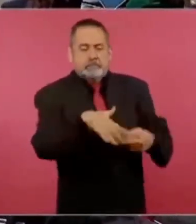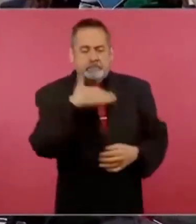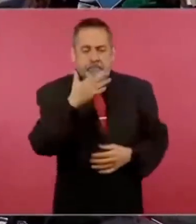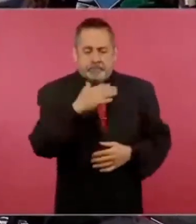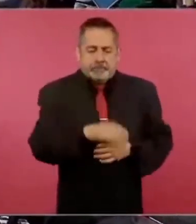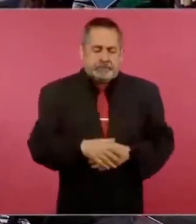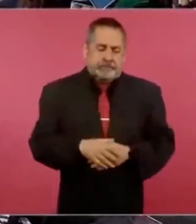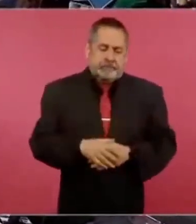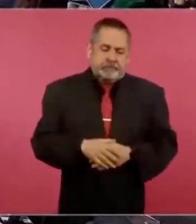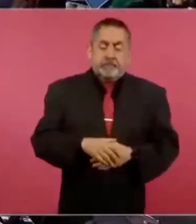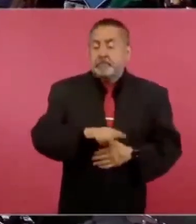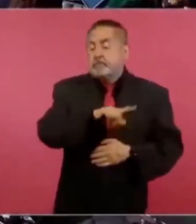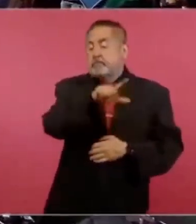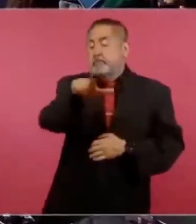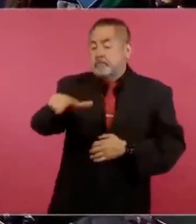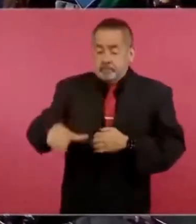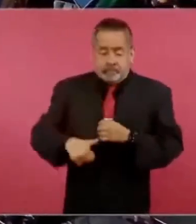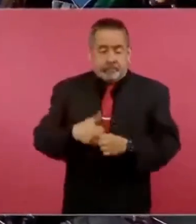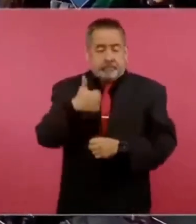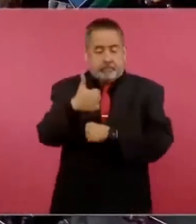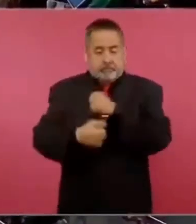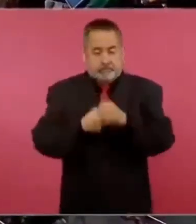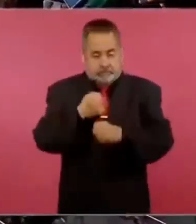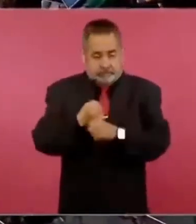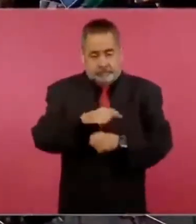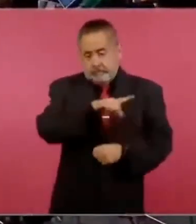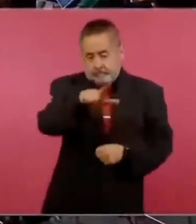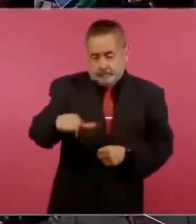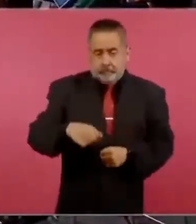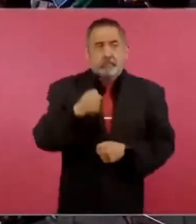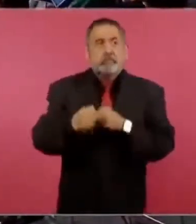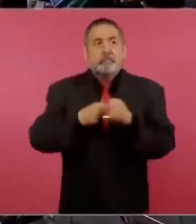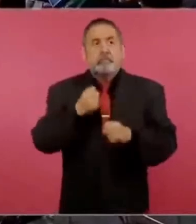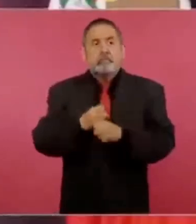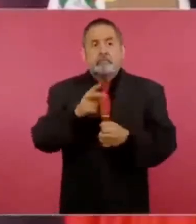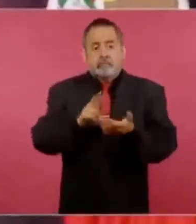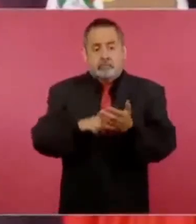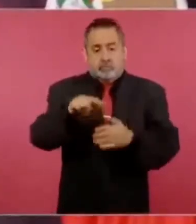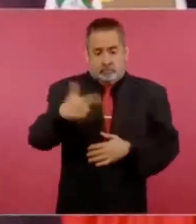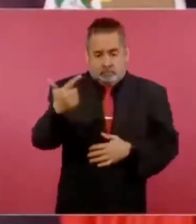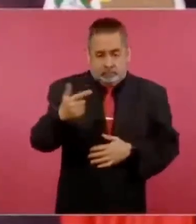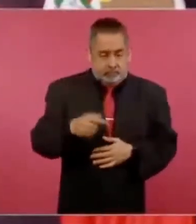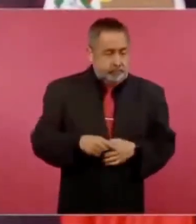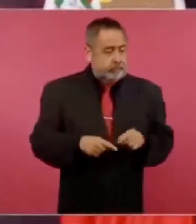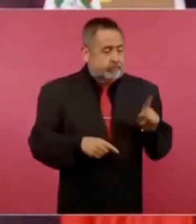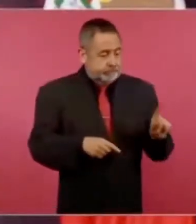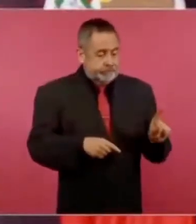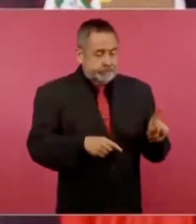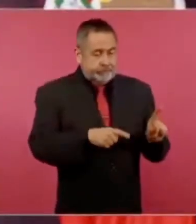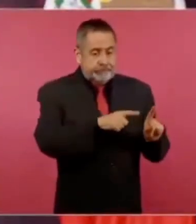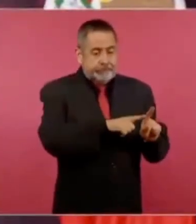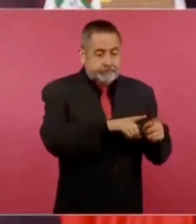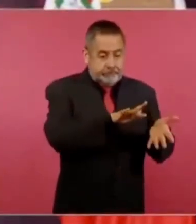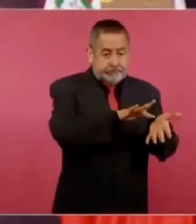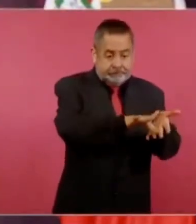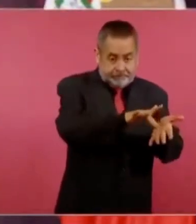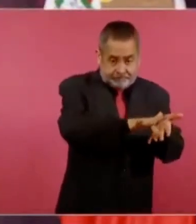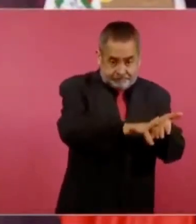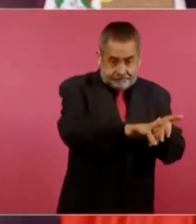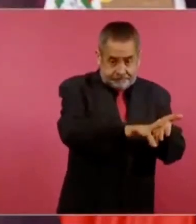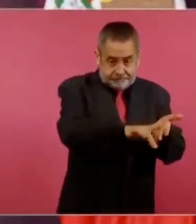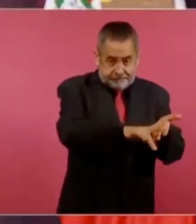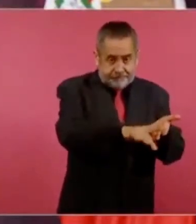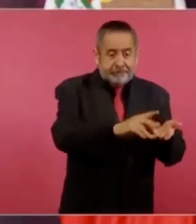6 años después, en el 12, el partido que ayudó en el 6